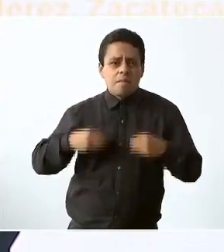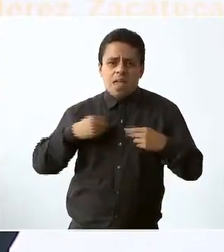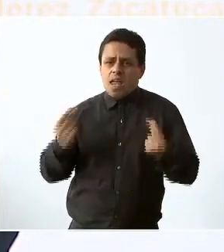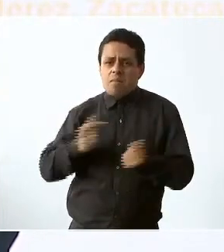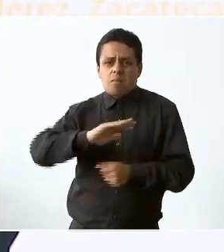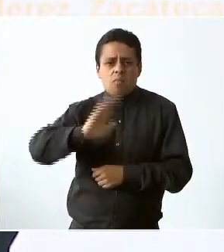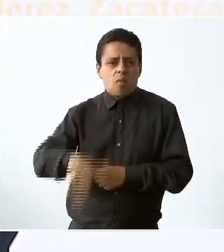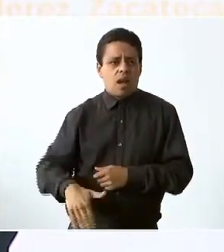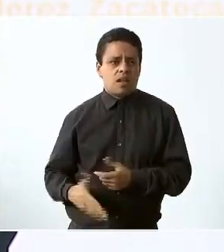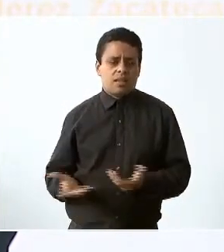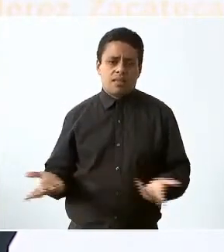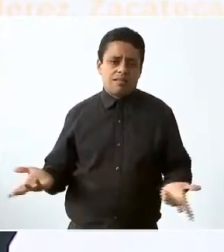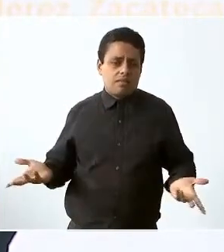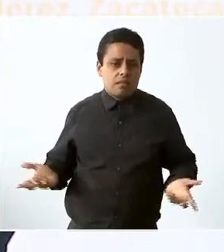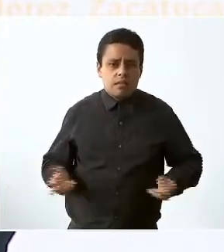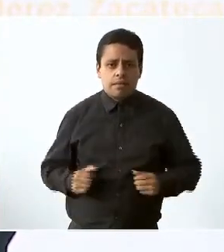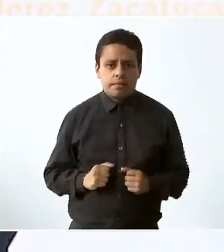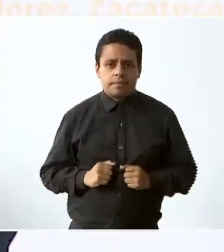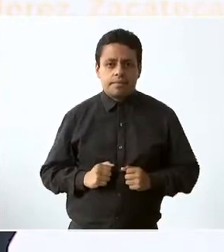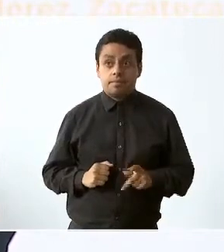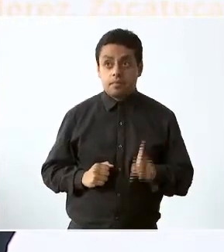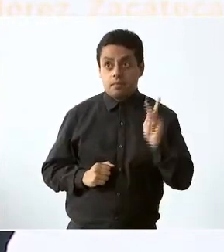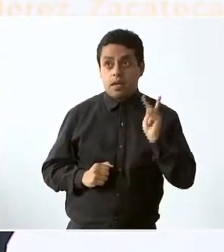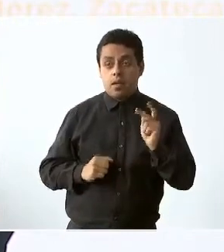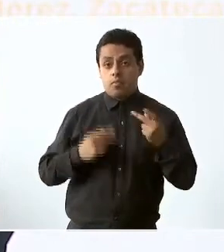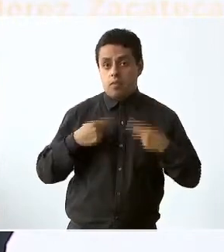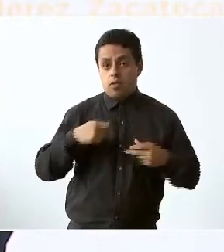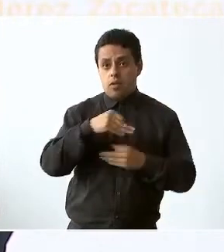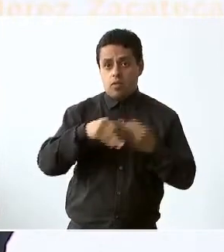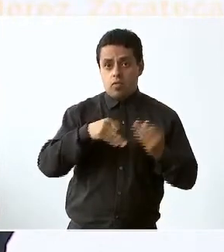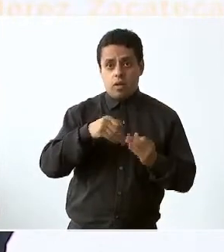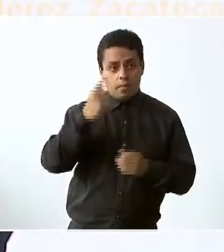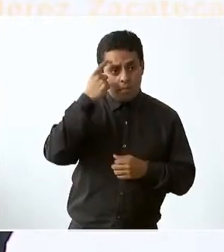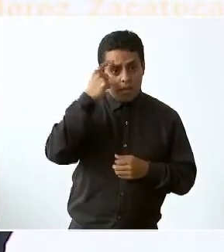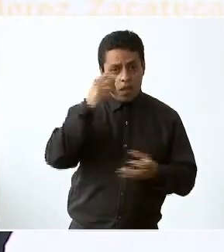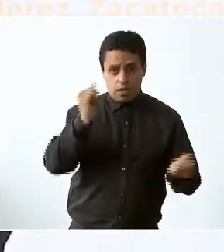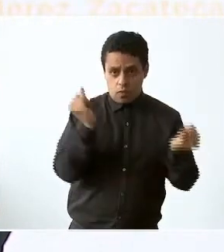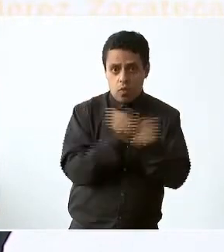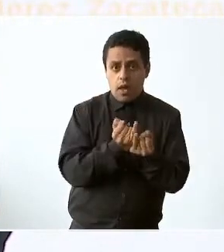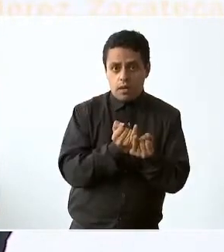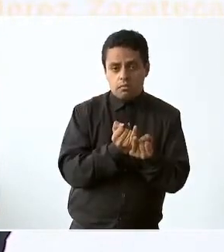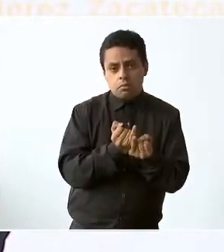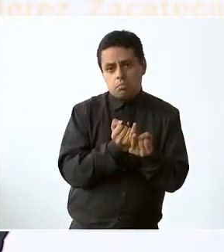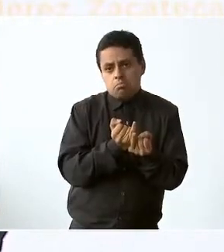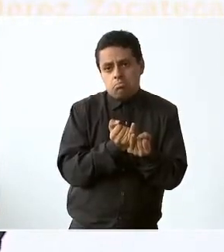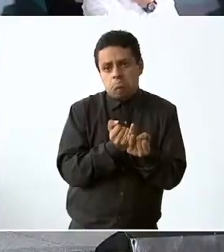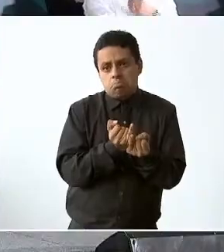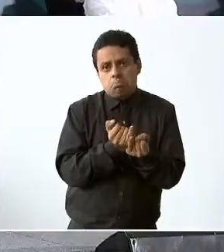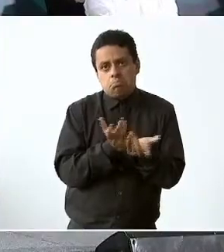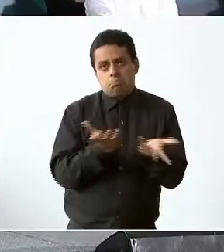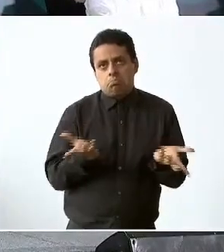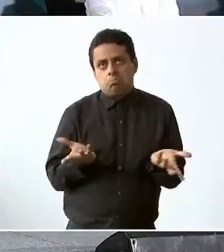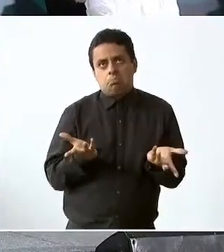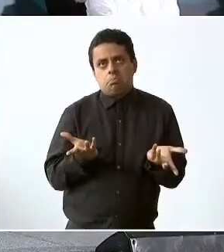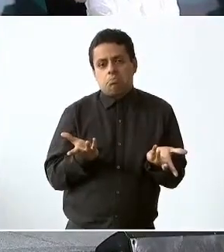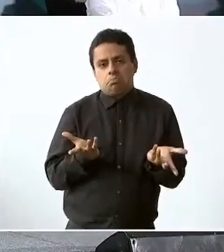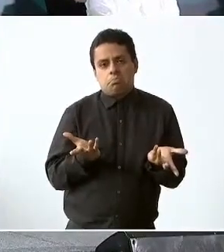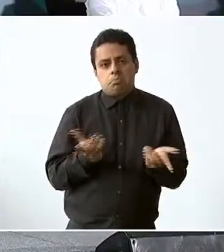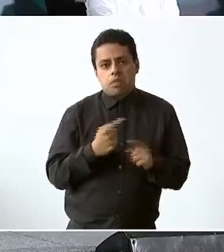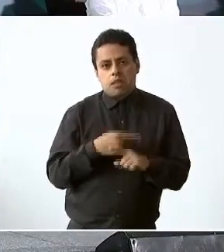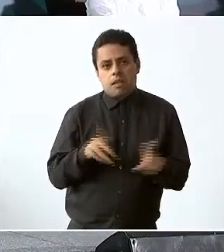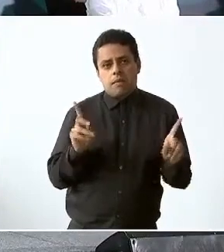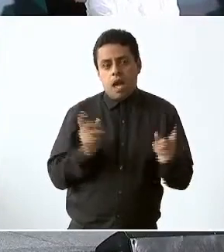Sin embargo, no todos los intelectuales pensaban y actuaban de manera